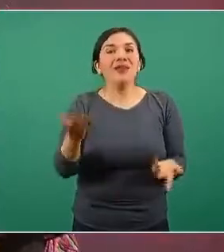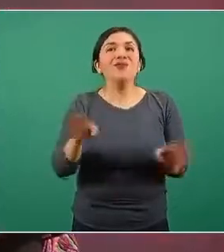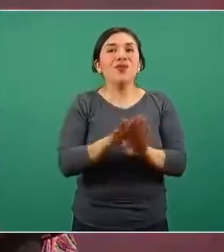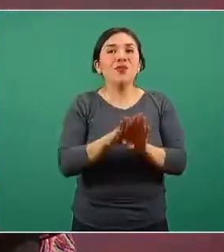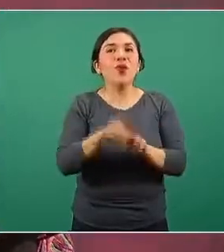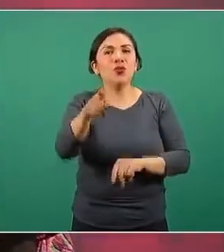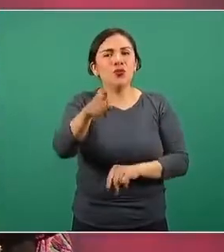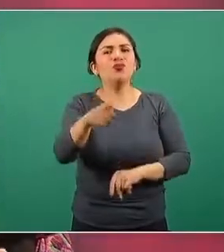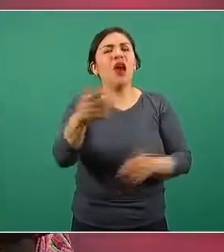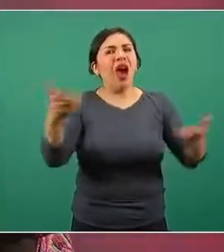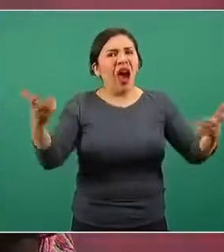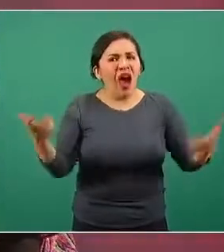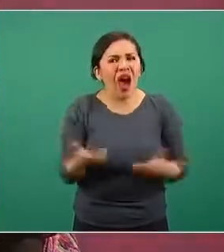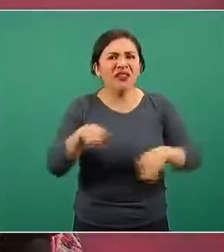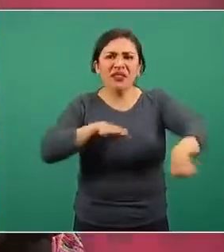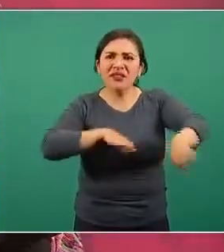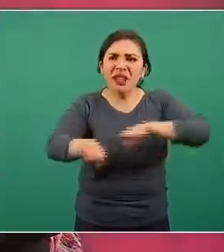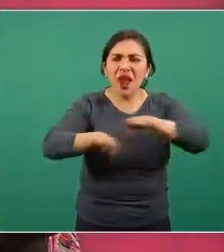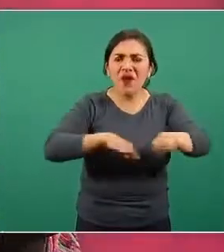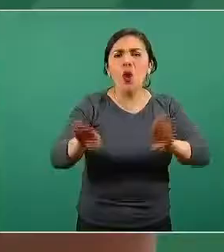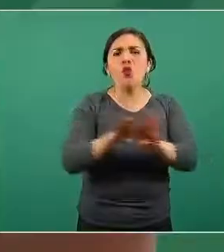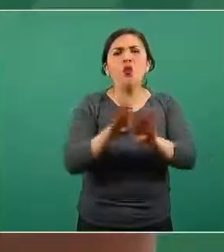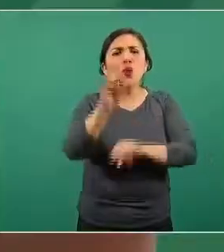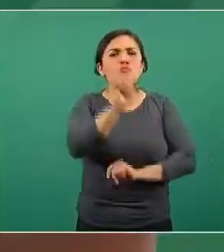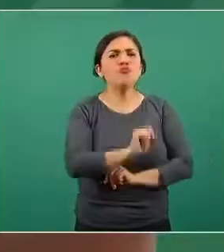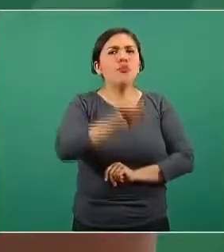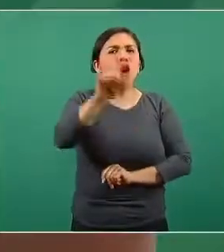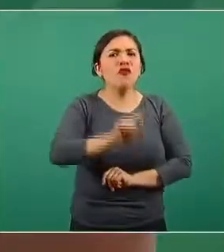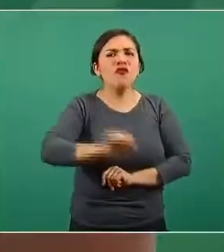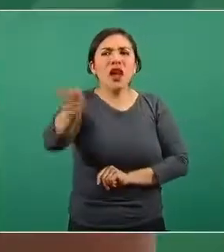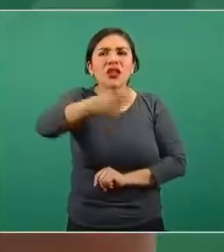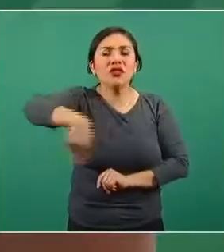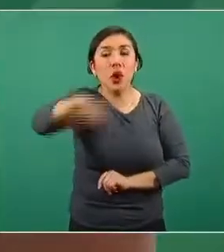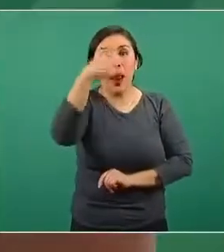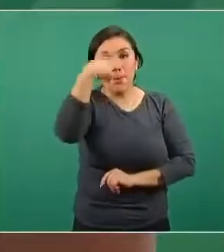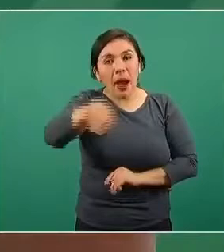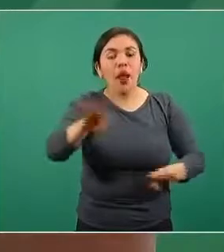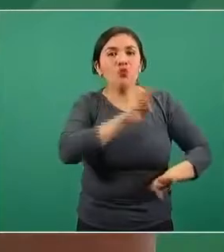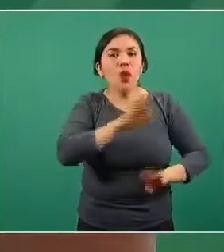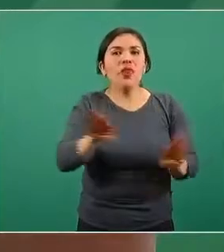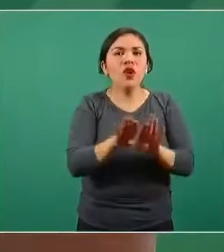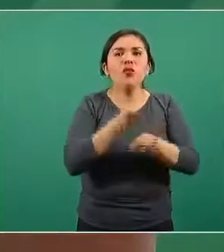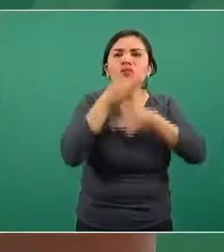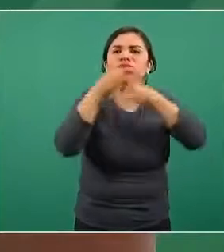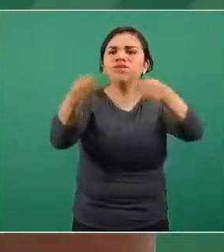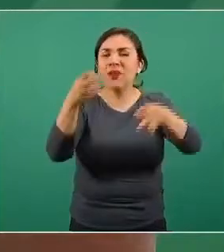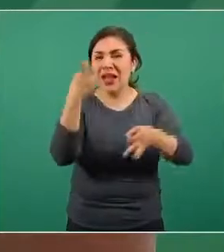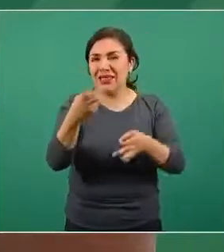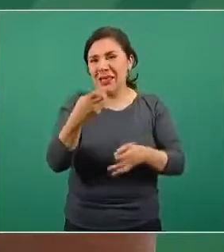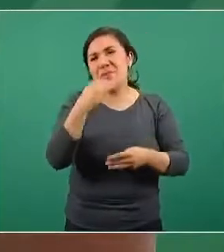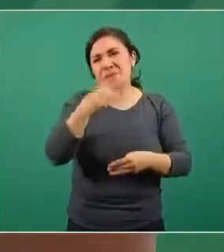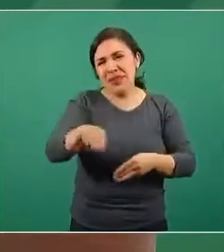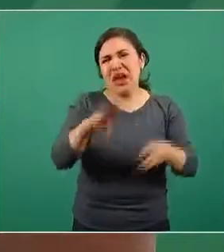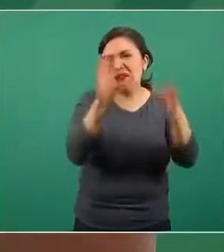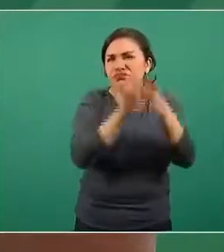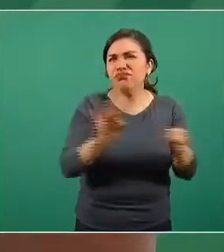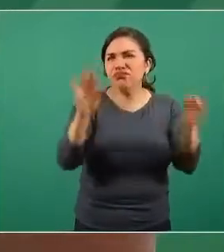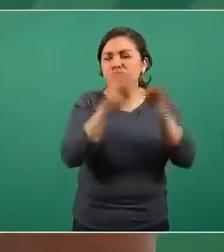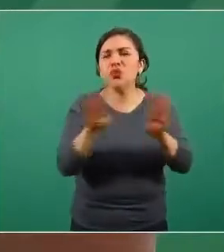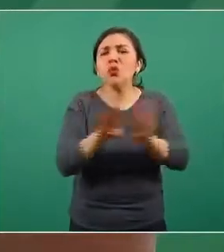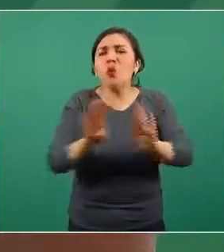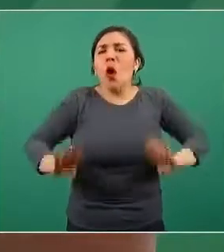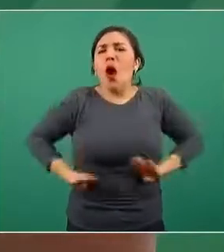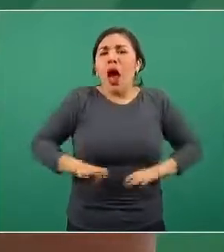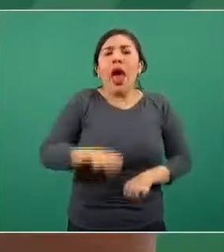su compromiso, la parte profesional que tienen para mandar este mensaje adecuado al ciclo de